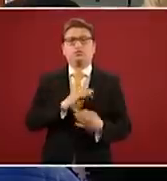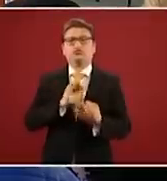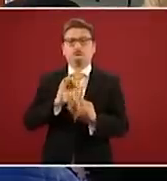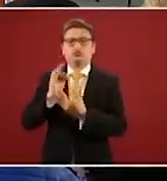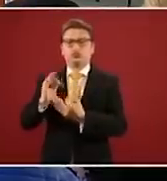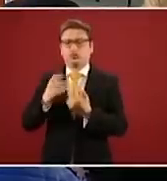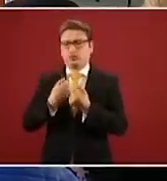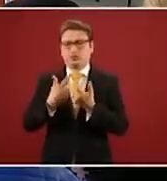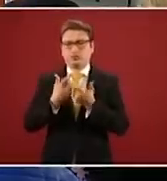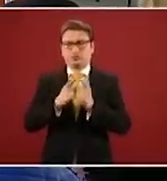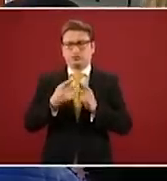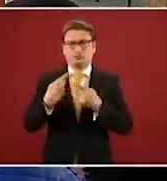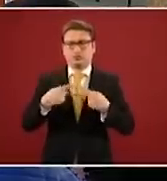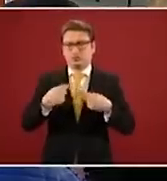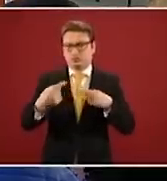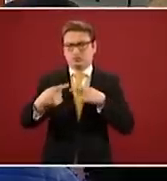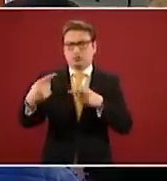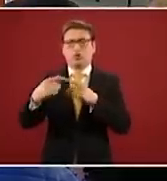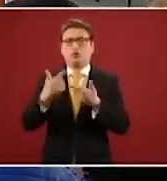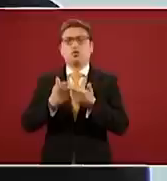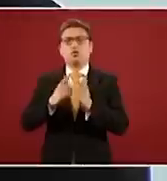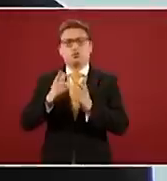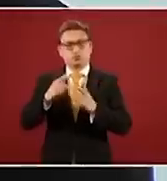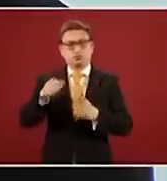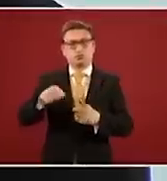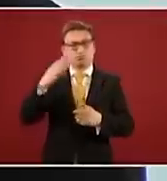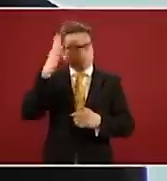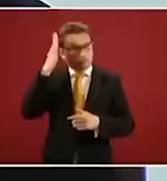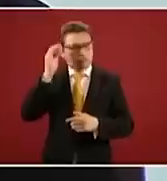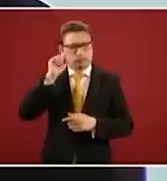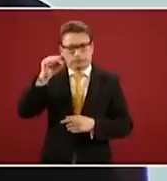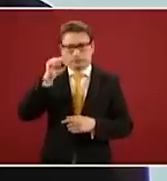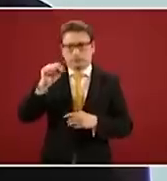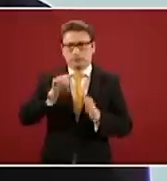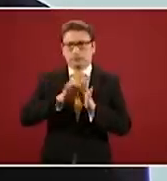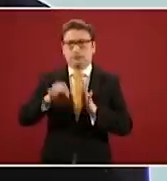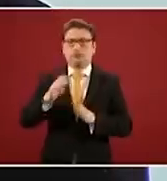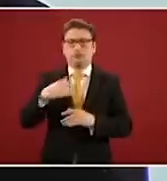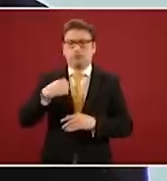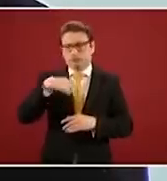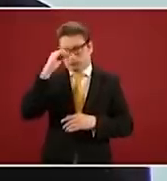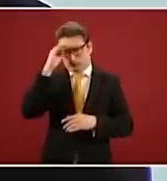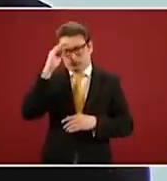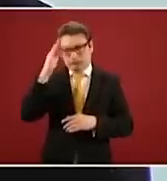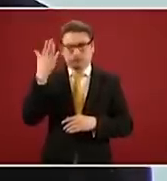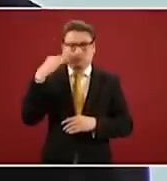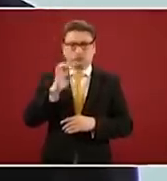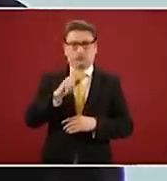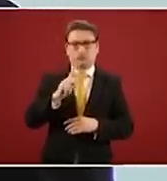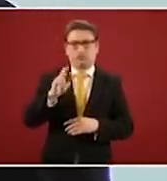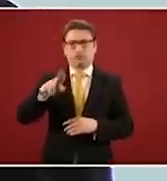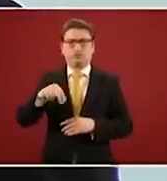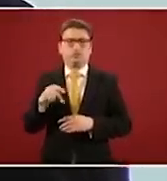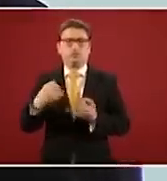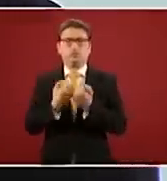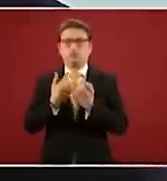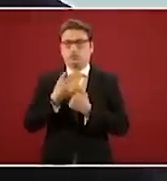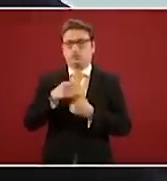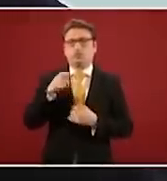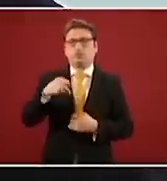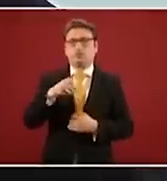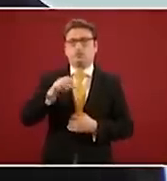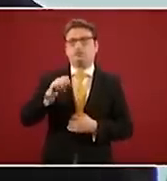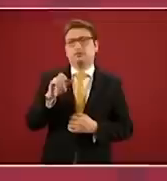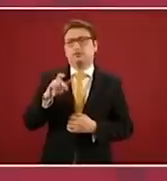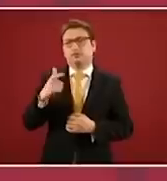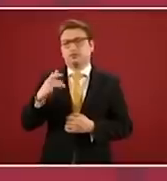determinadas personas, líderes sindicales, por ejemplo, pienso en el sexenio de Peña Nieto, en el sexenio de Salinas de Gortari, en el sexenio